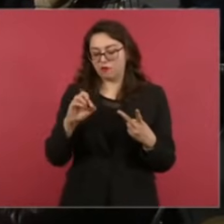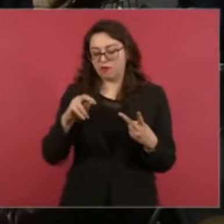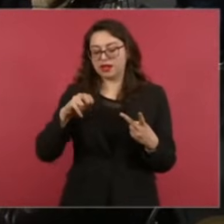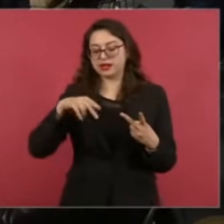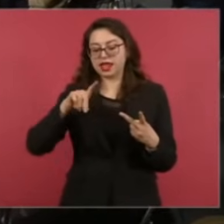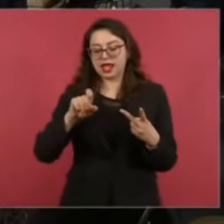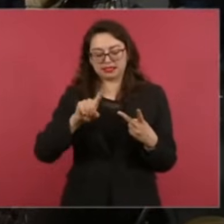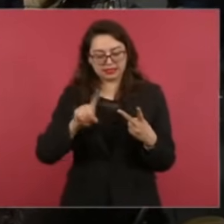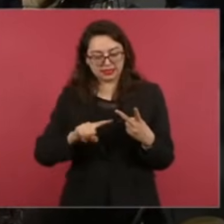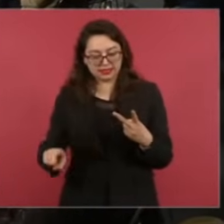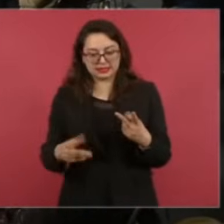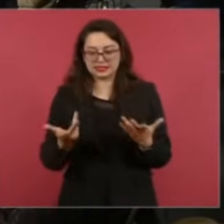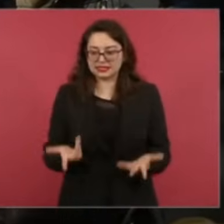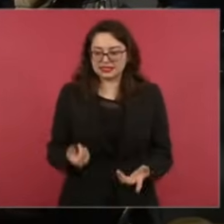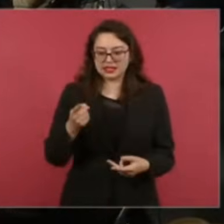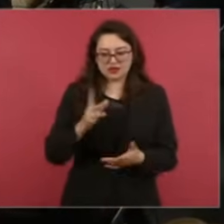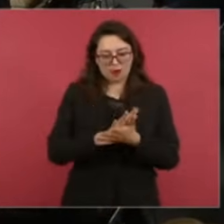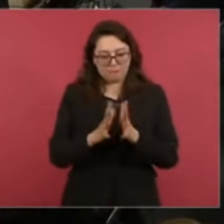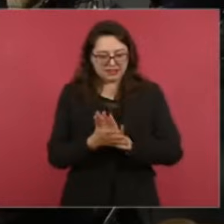Eso no lo saben los jóvenes.